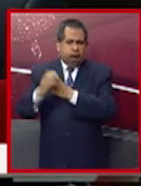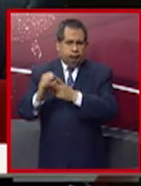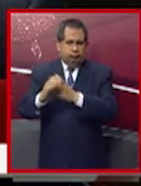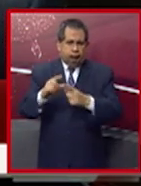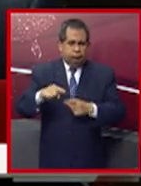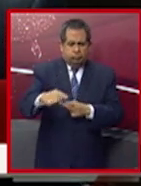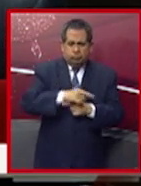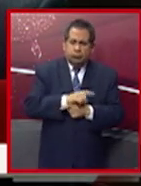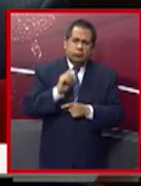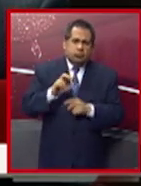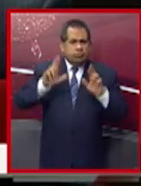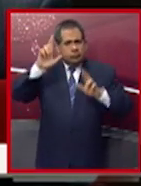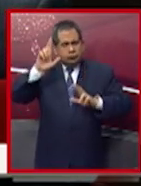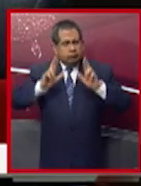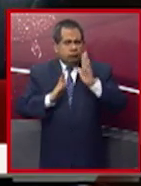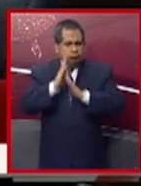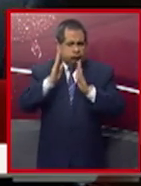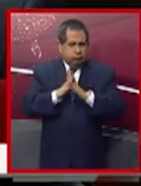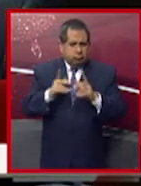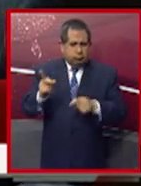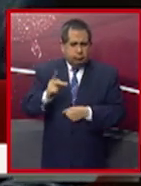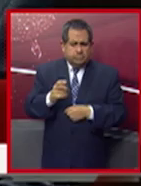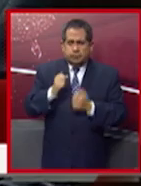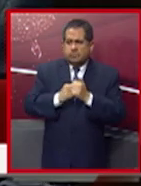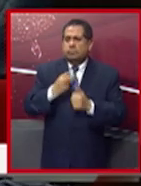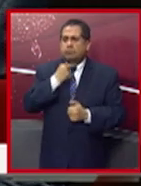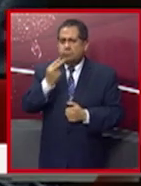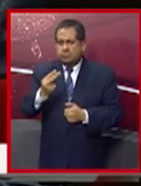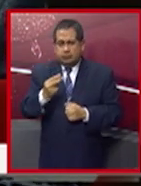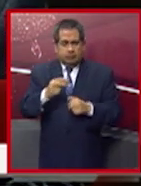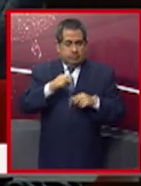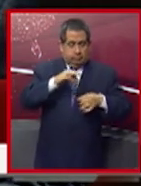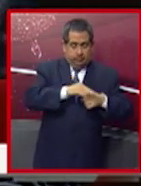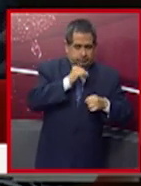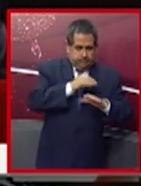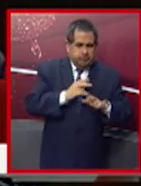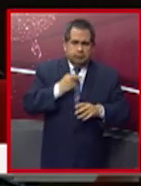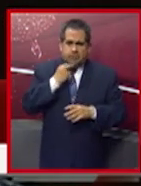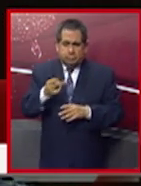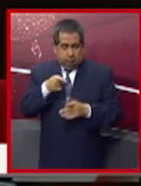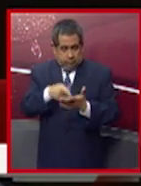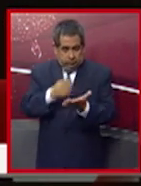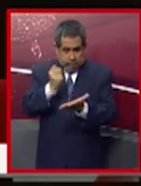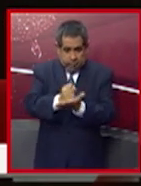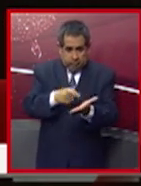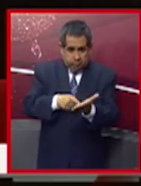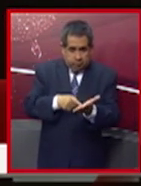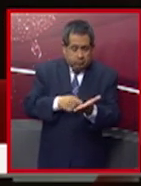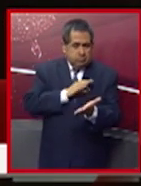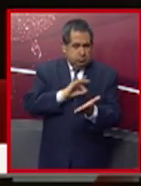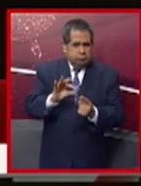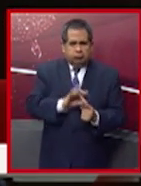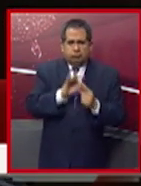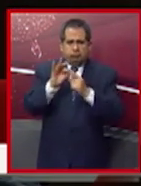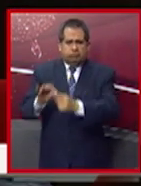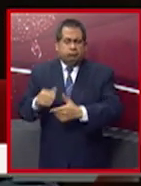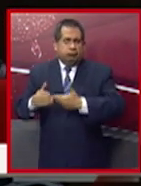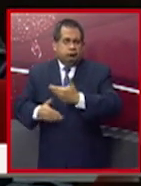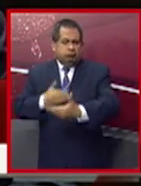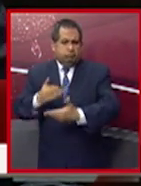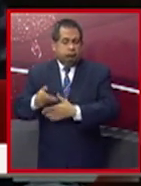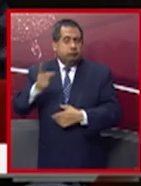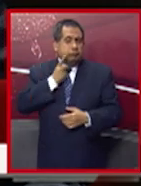comisiones o participar en las comisiones solamente con voz, lo cierto es que con esta facultad lo que va a hacer de manera clara